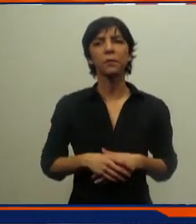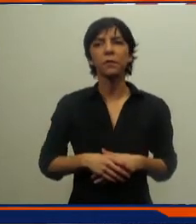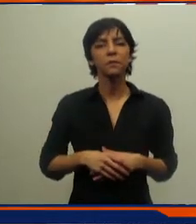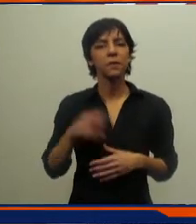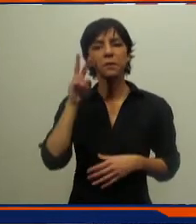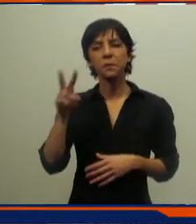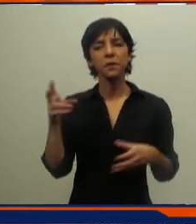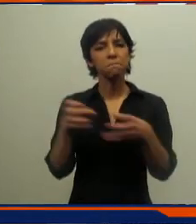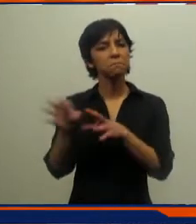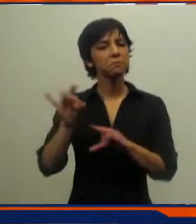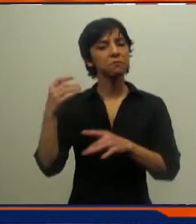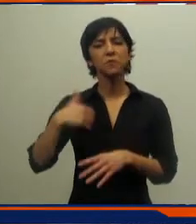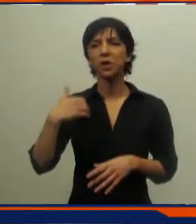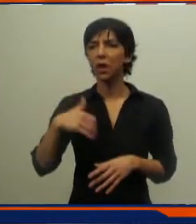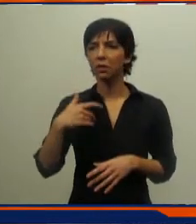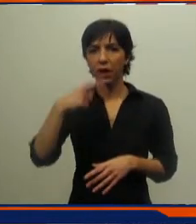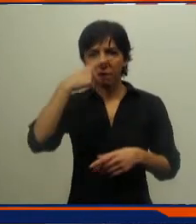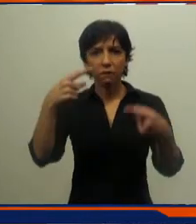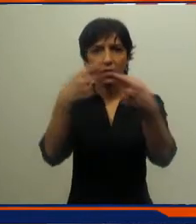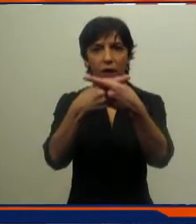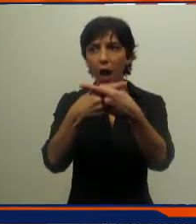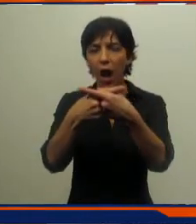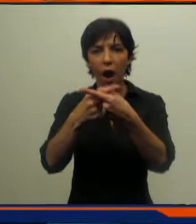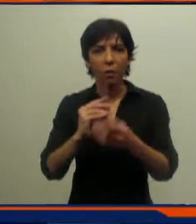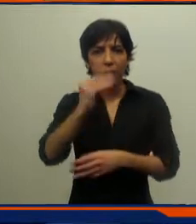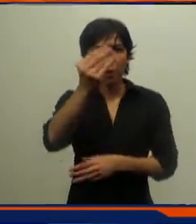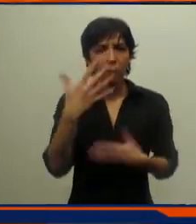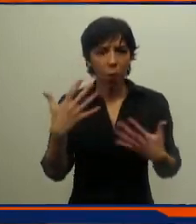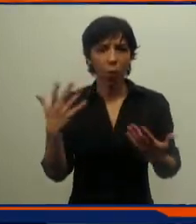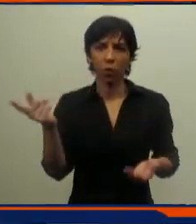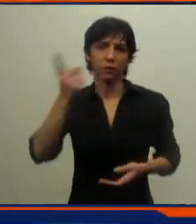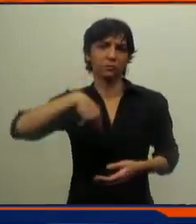Argentina llegó a una final. Y eso nos hace bien a todos.